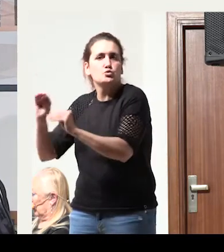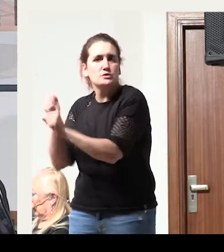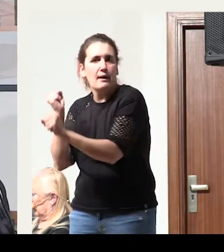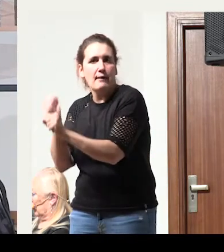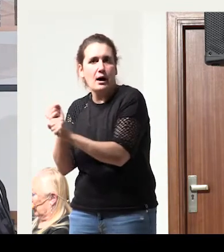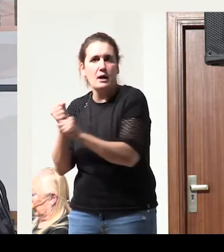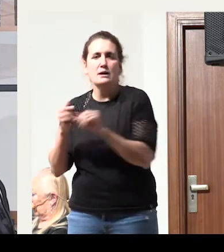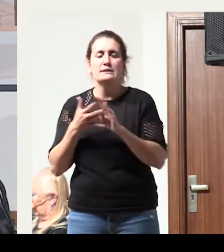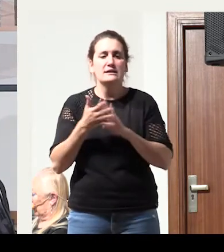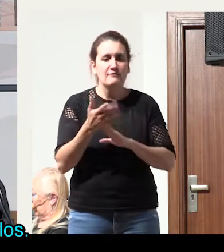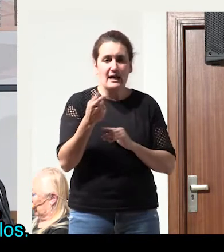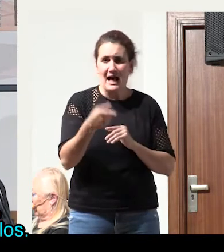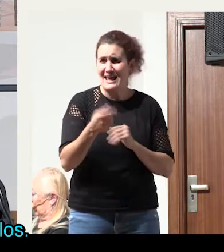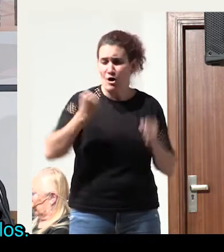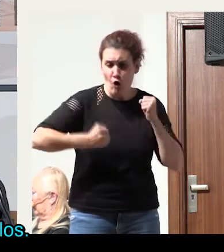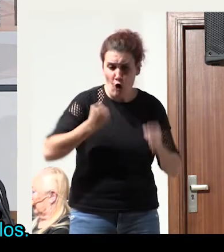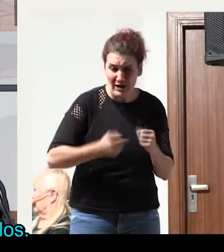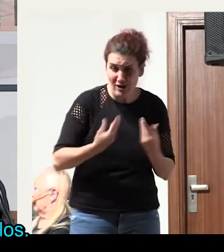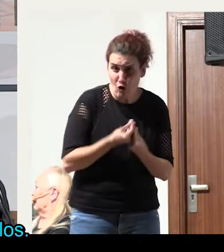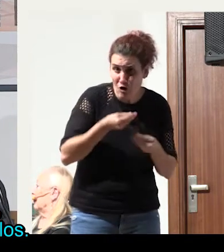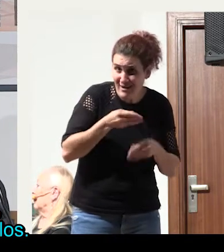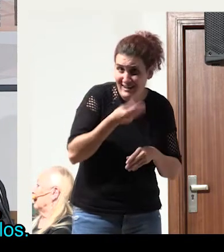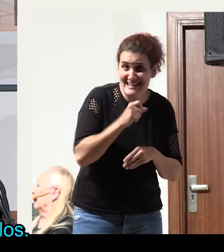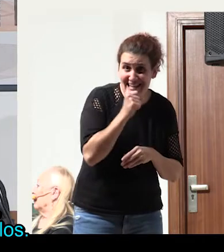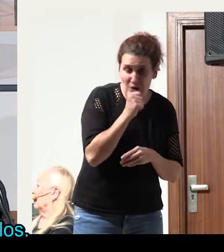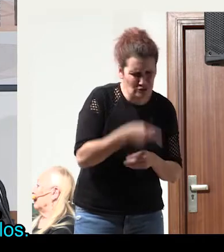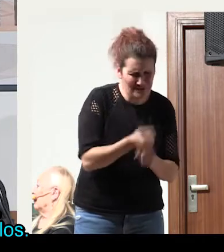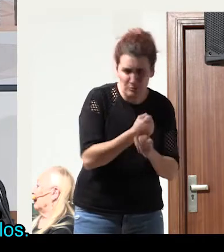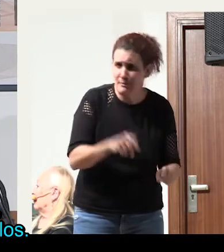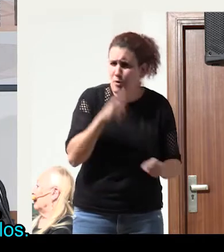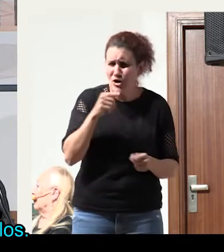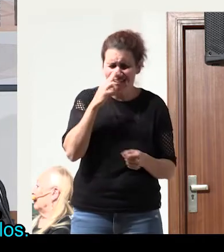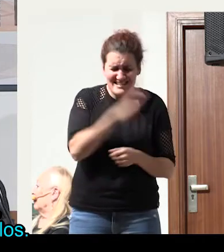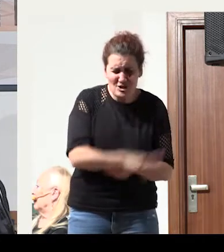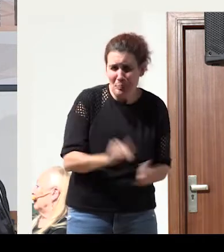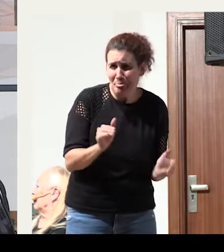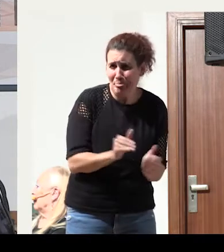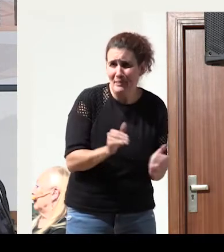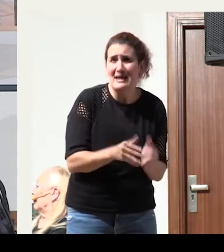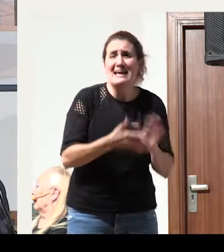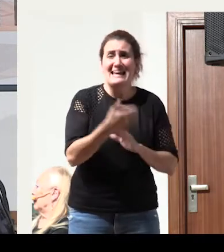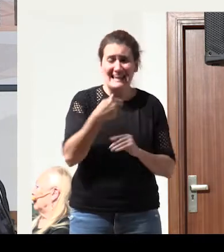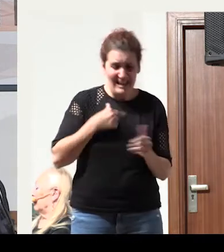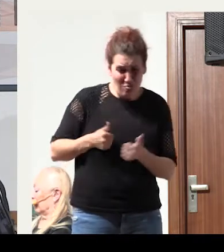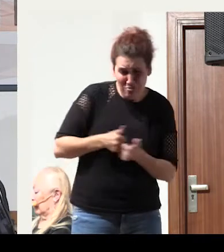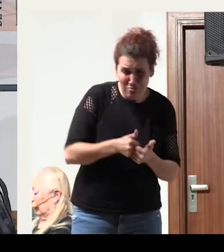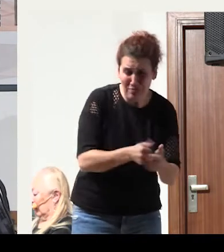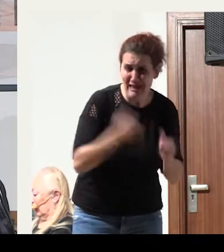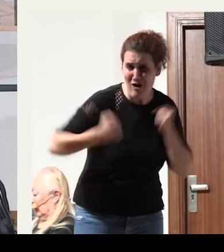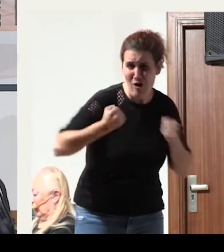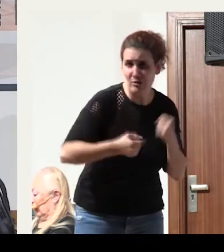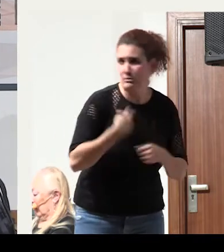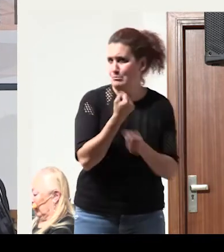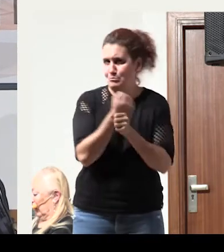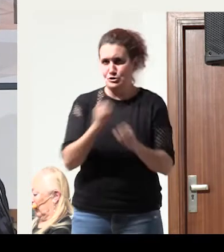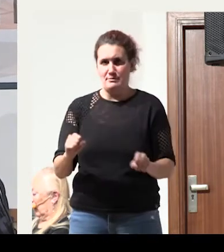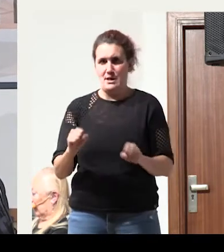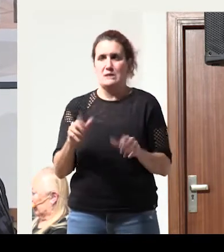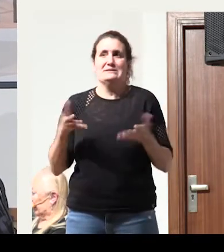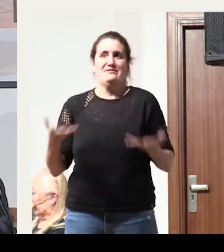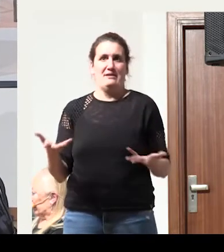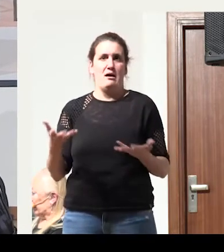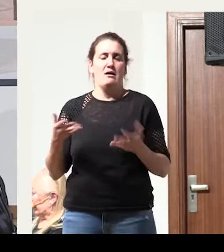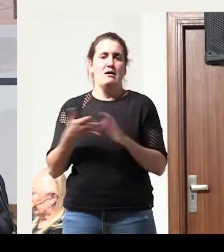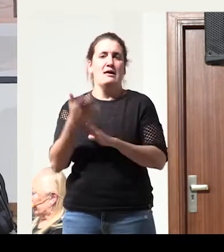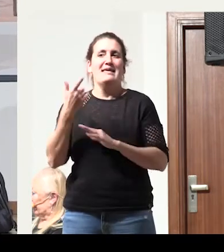podían correr detrás de ellos, pero niños muy pequeñitos, y no podían correr detrás de ellos. Entonces, claro, las hijas se ven